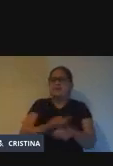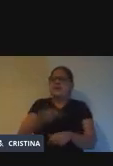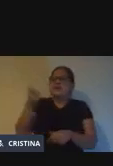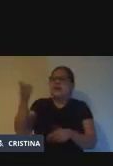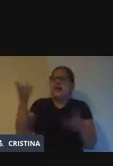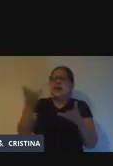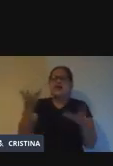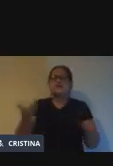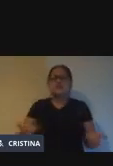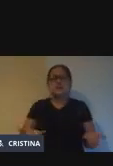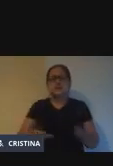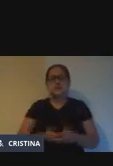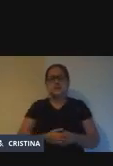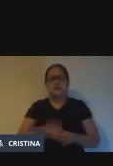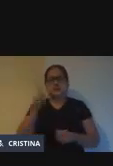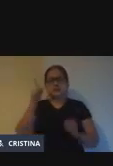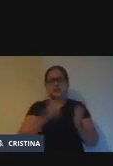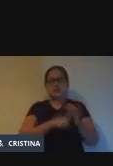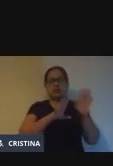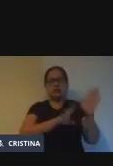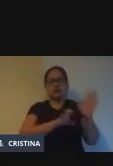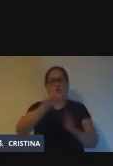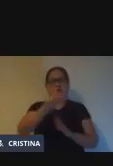en 1971, un